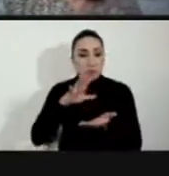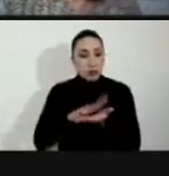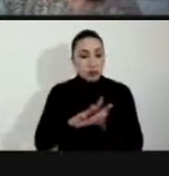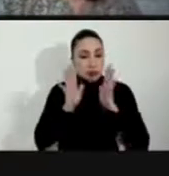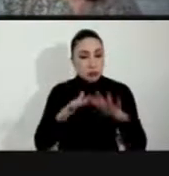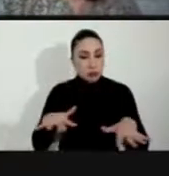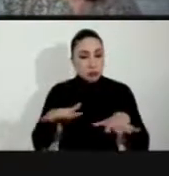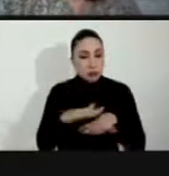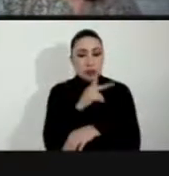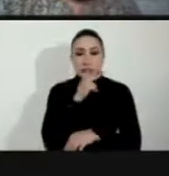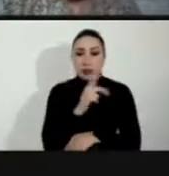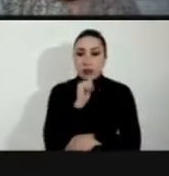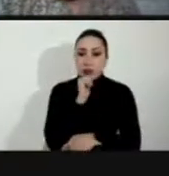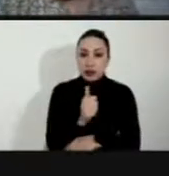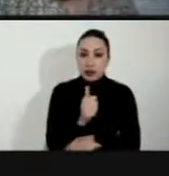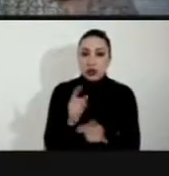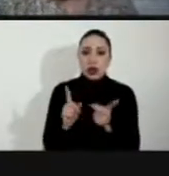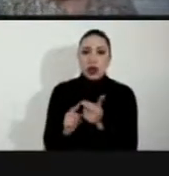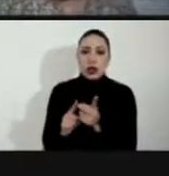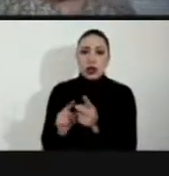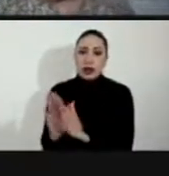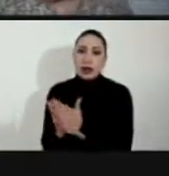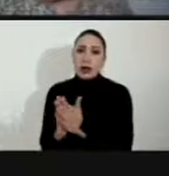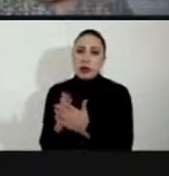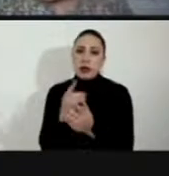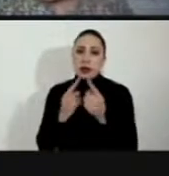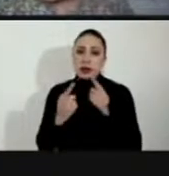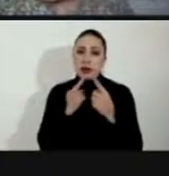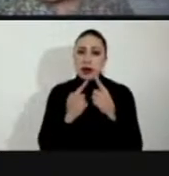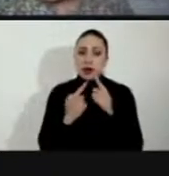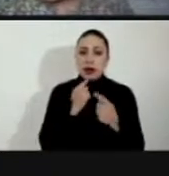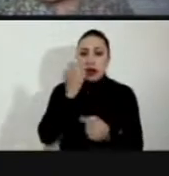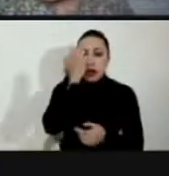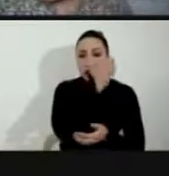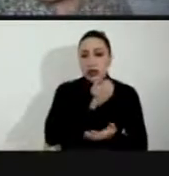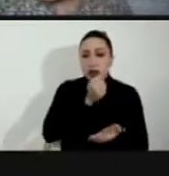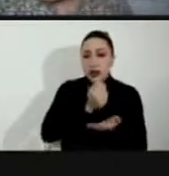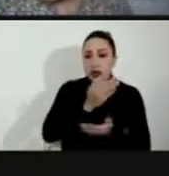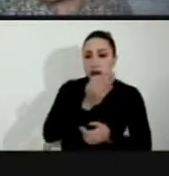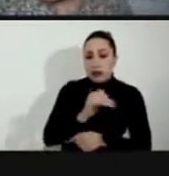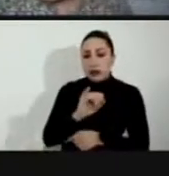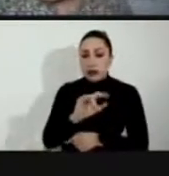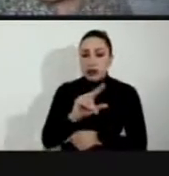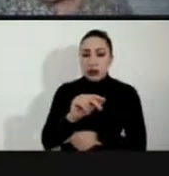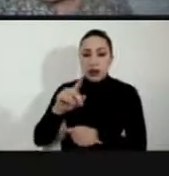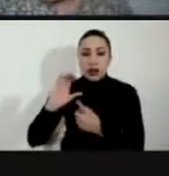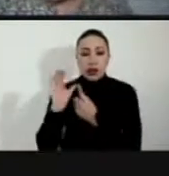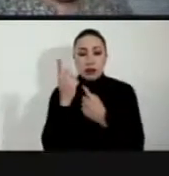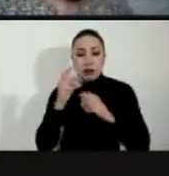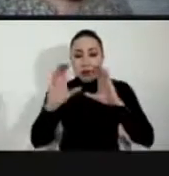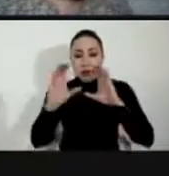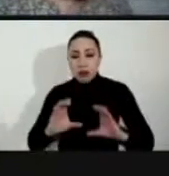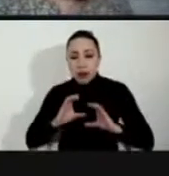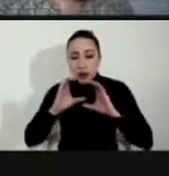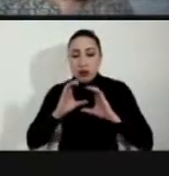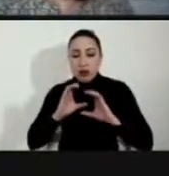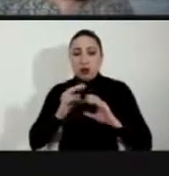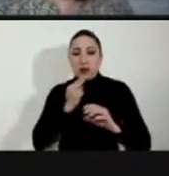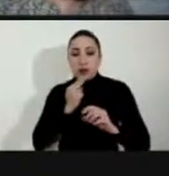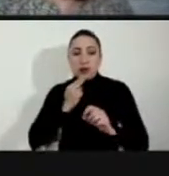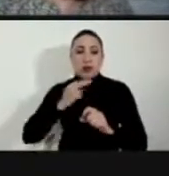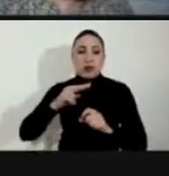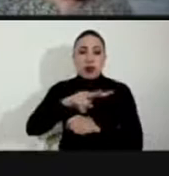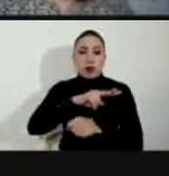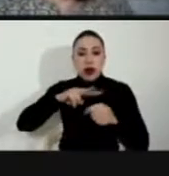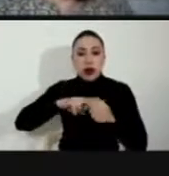su inserción íntegra en el día de los debates y se turnará para su análisis y dictamen a la Comisión de Preservación del Medio Ambiente, Cambio Climático, Protección Ecológica y